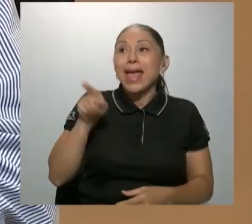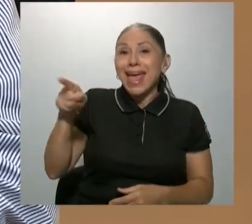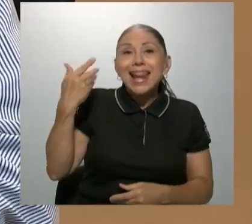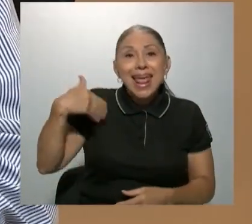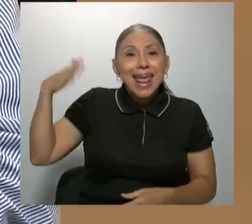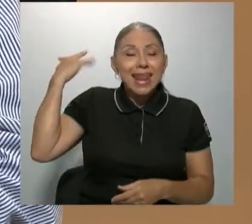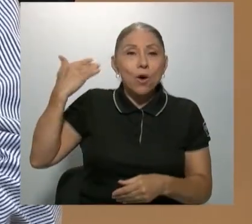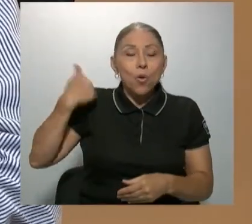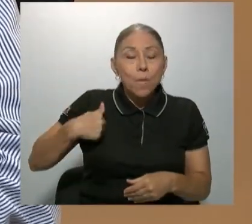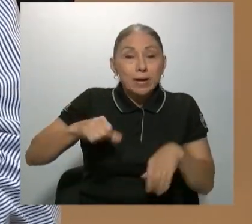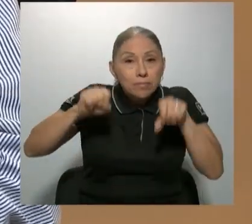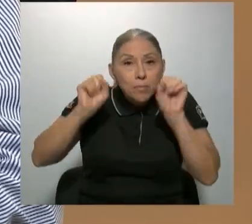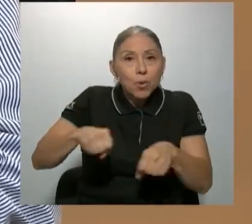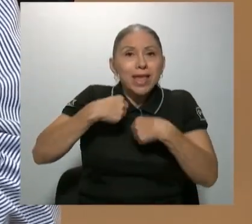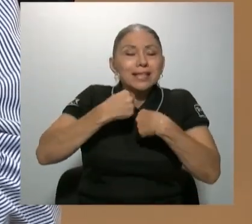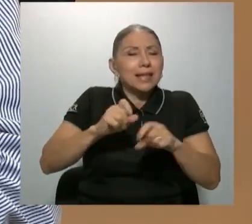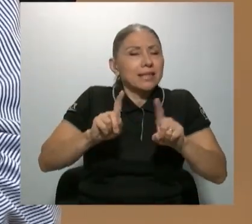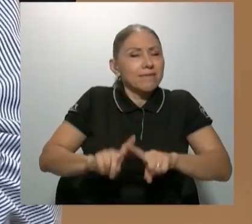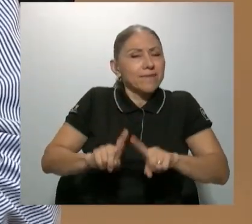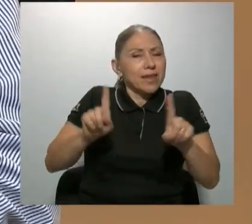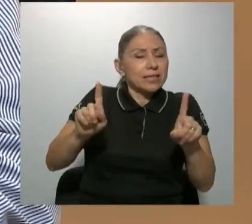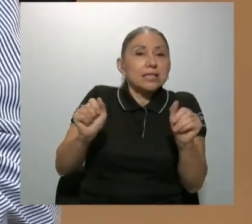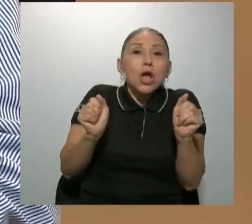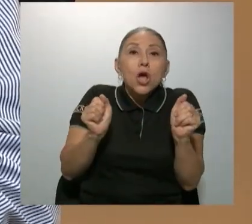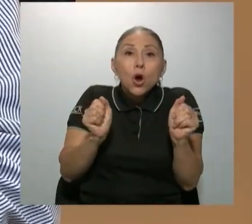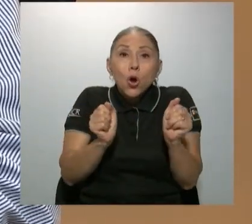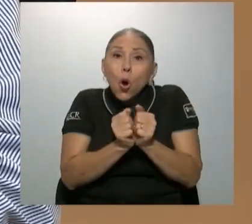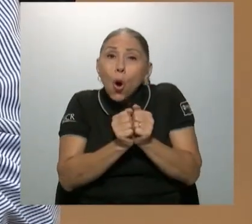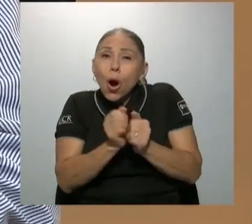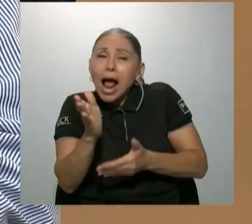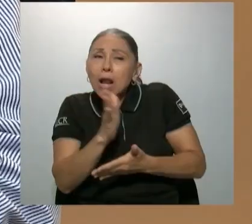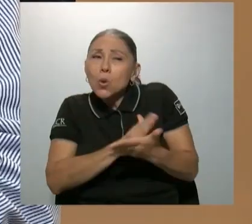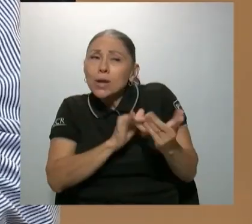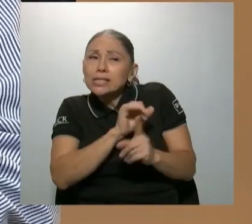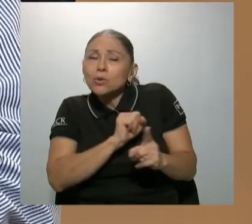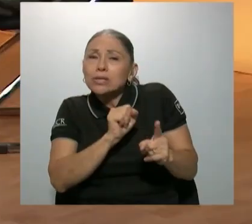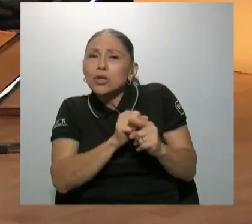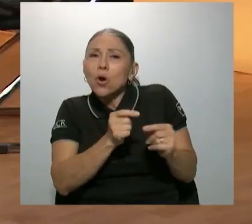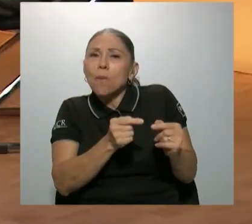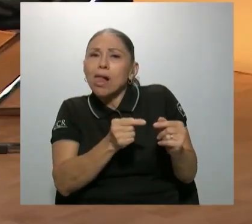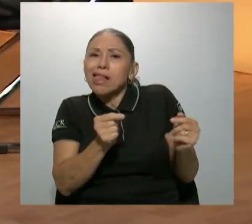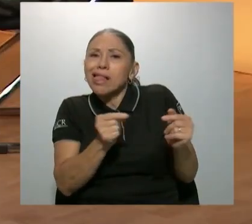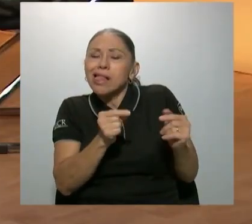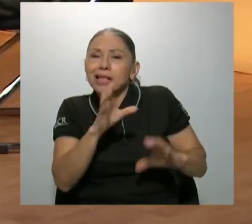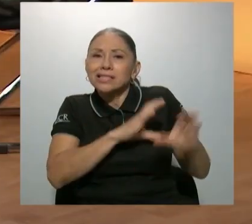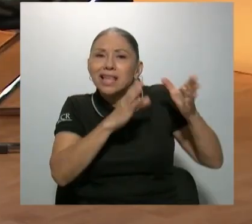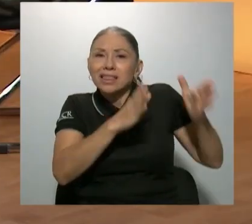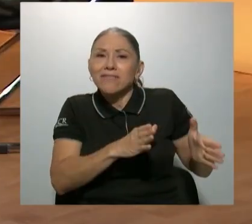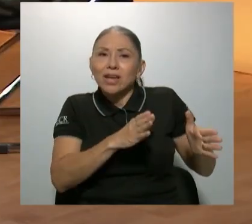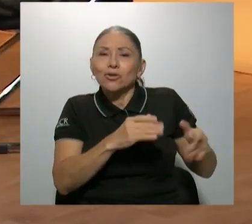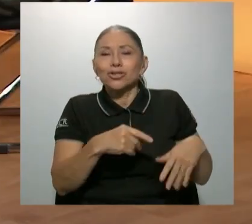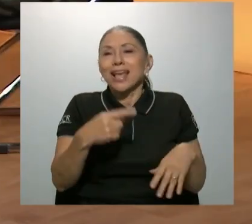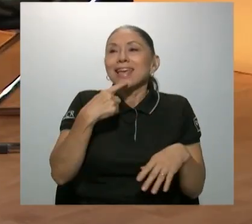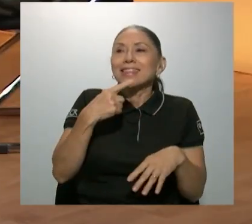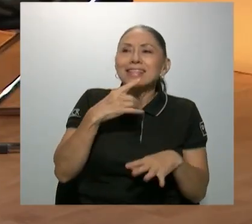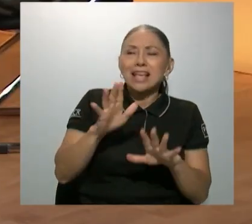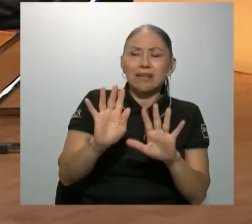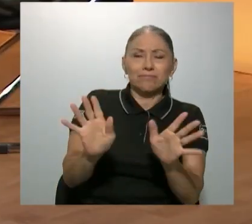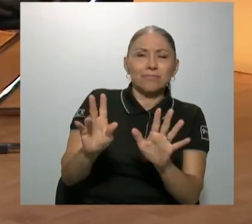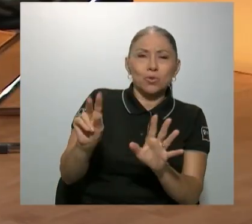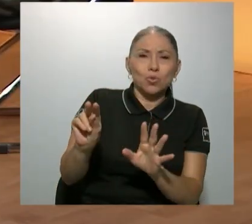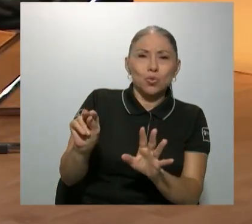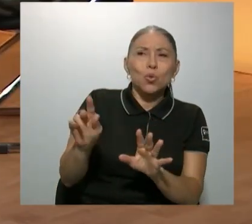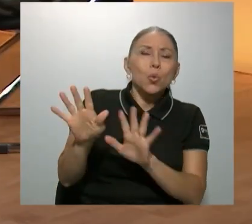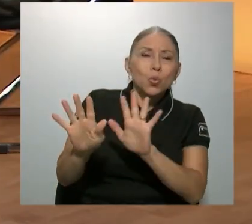esas distinciones con cierta oposición de los científicos, de que le decían, no, que los van a dañar. No. Bueno, dice, él